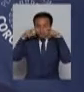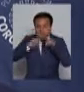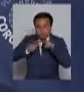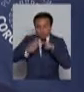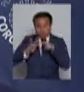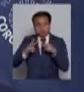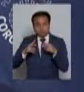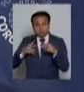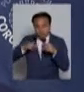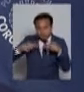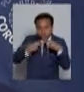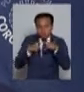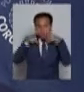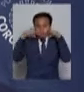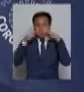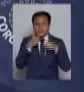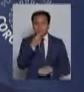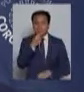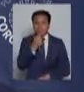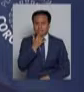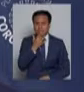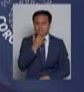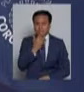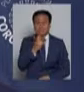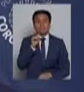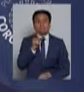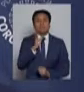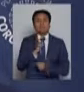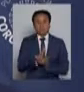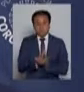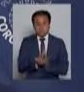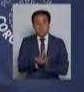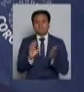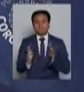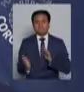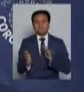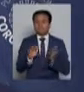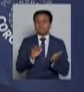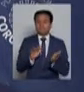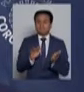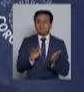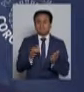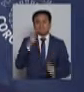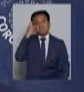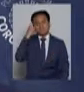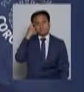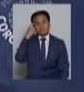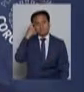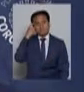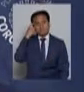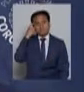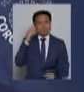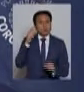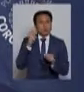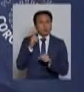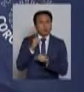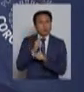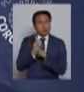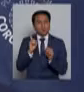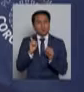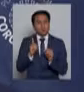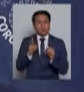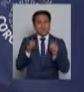bastante sencillo. E insisto, esto debería ocurrir. No podemos hacer una orden al respecto, la evidencia